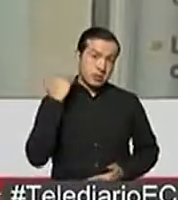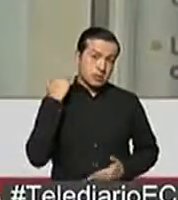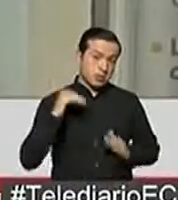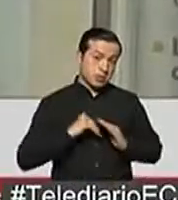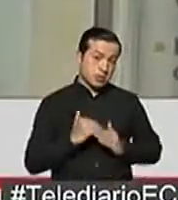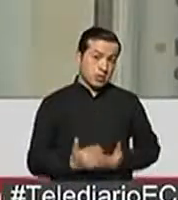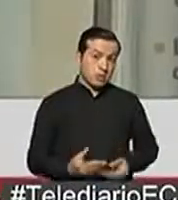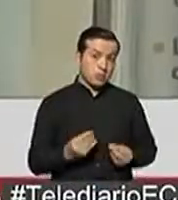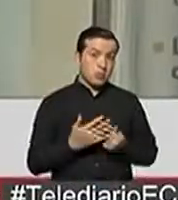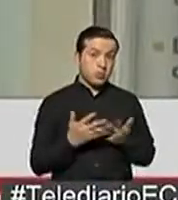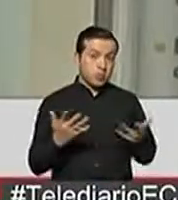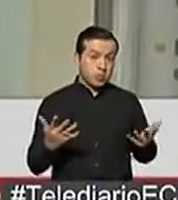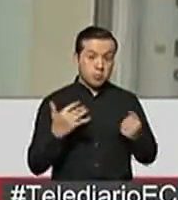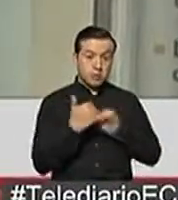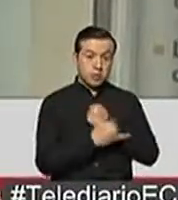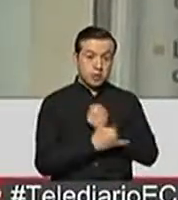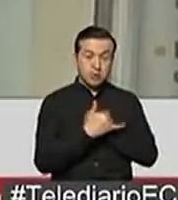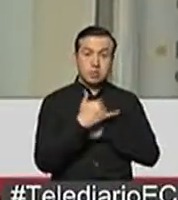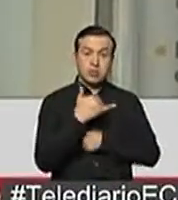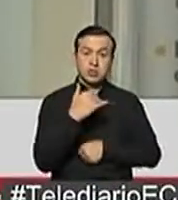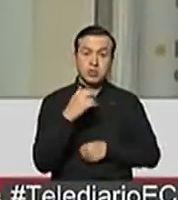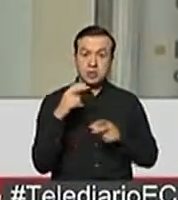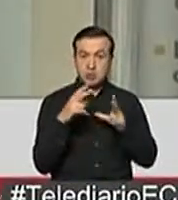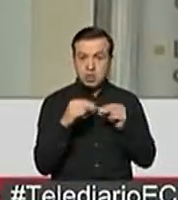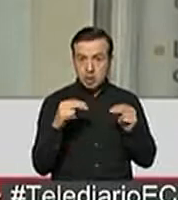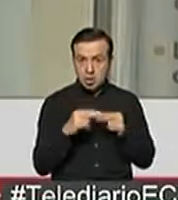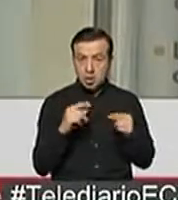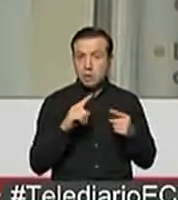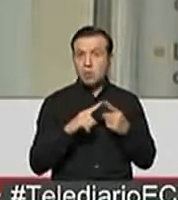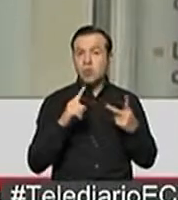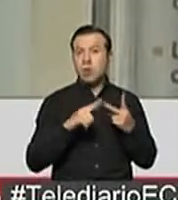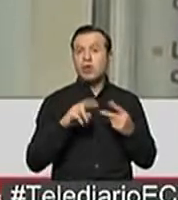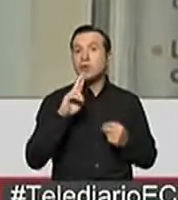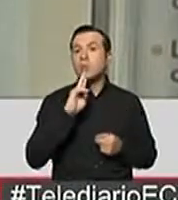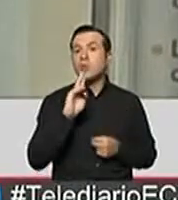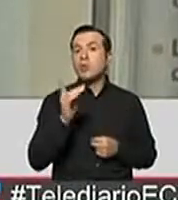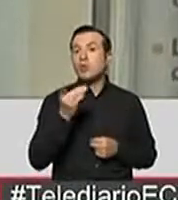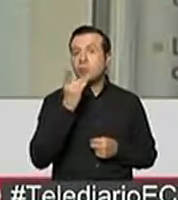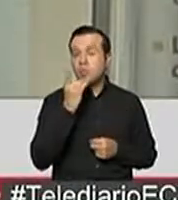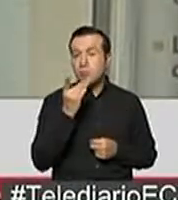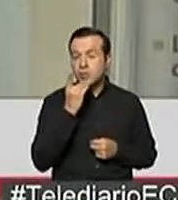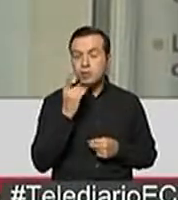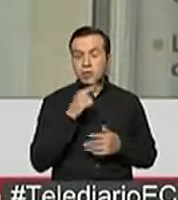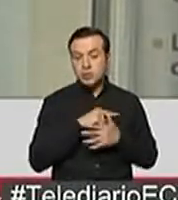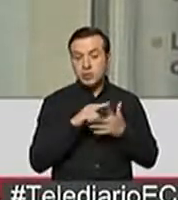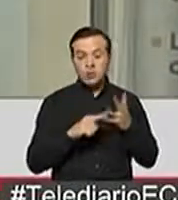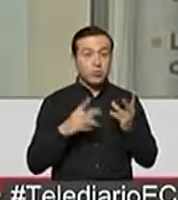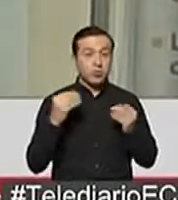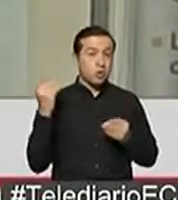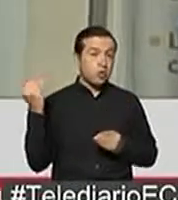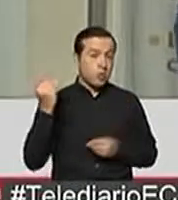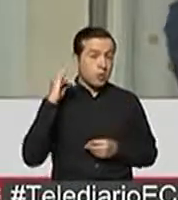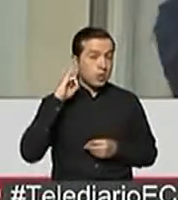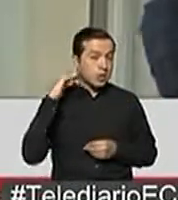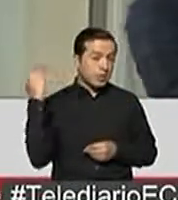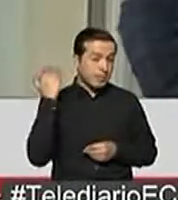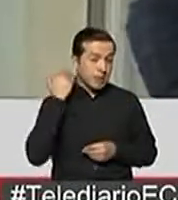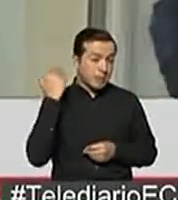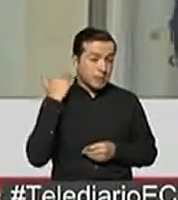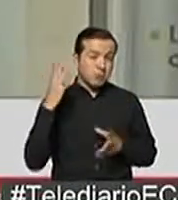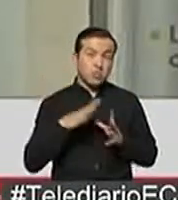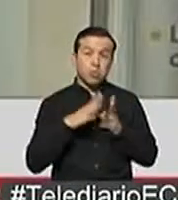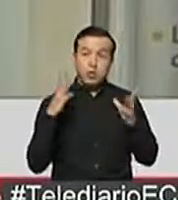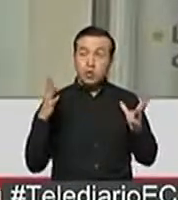adolescentes, después de países como Nicaragua, como República Dominicana, y esto debido en gran medida a